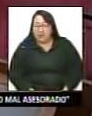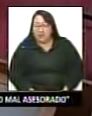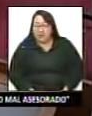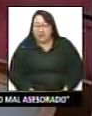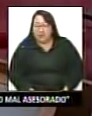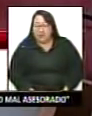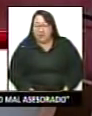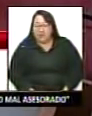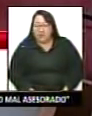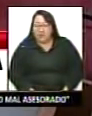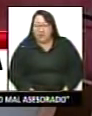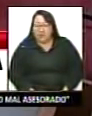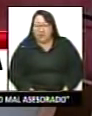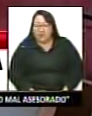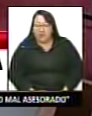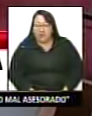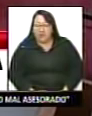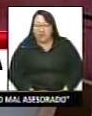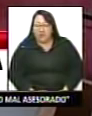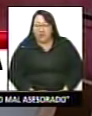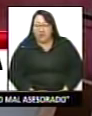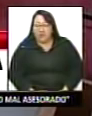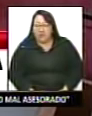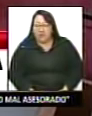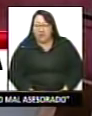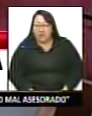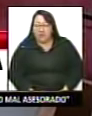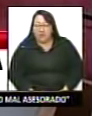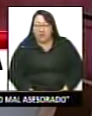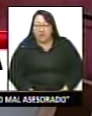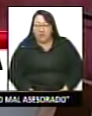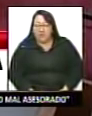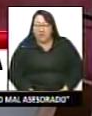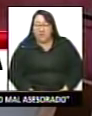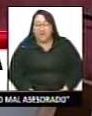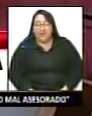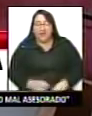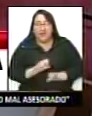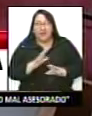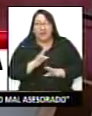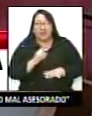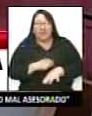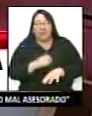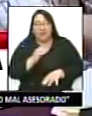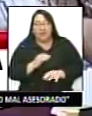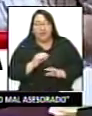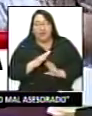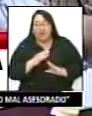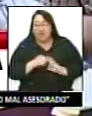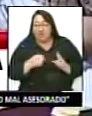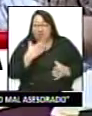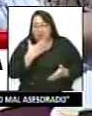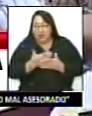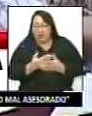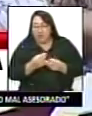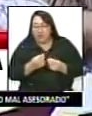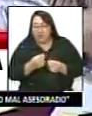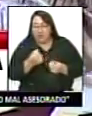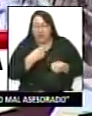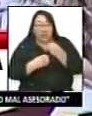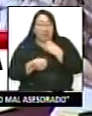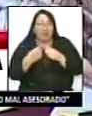Muchas gracias. Empezamos a las 10 en punto, ya va a ser la 1:30, y yo les agradezco mucho, hablando de